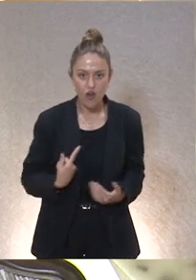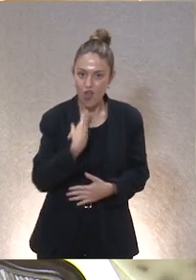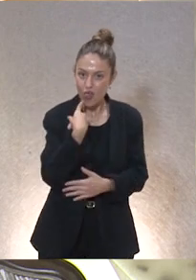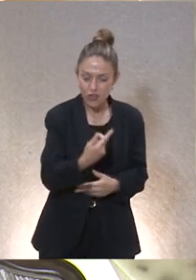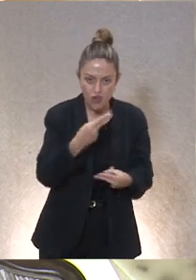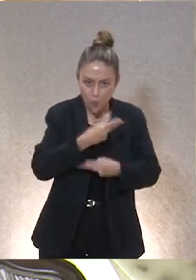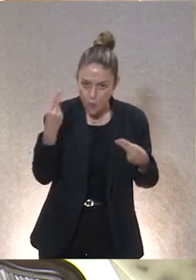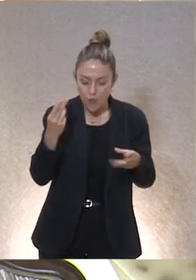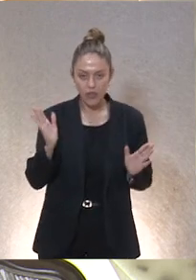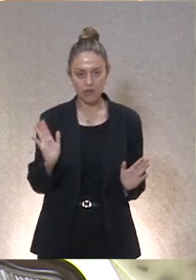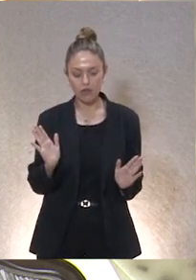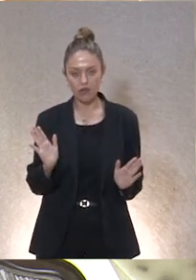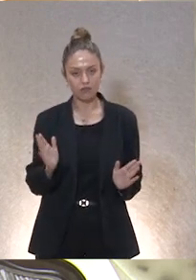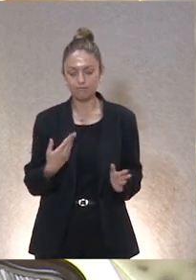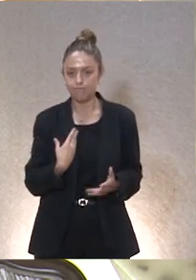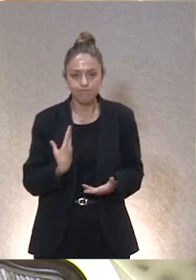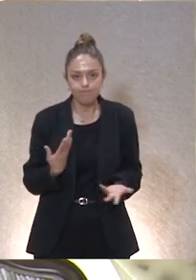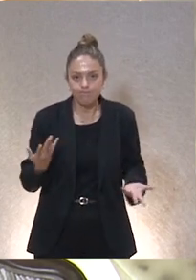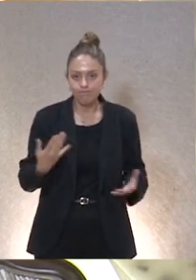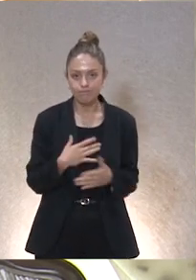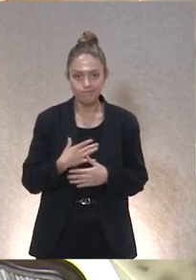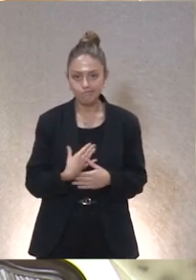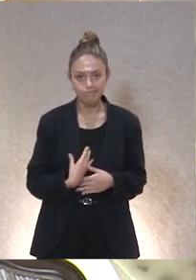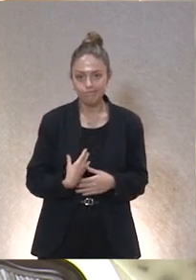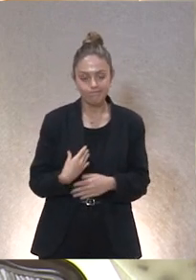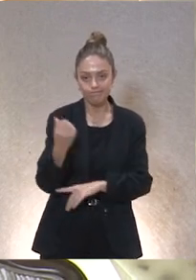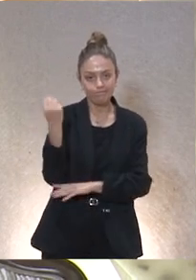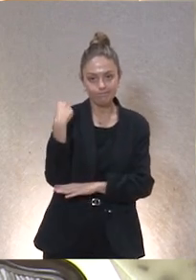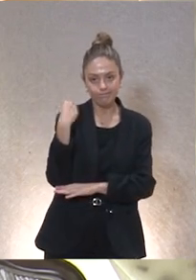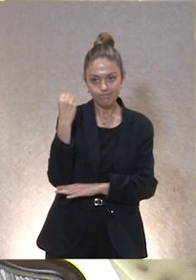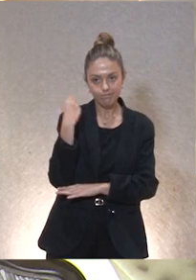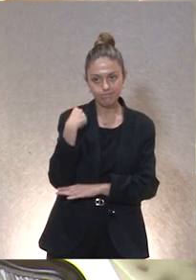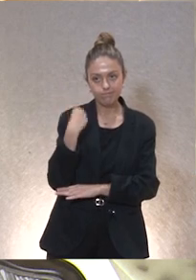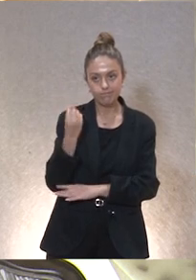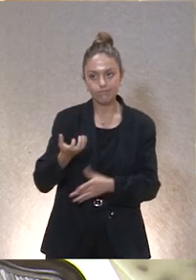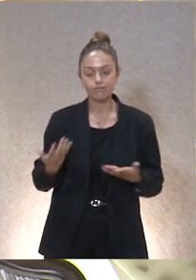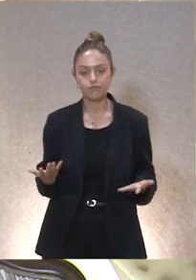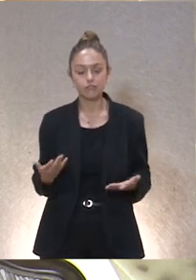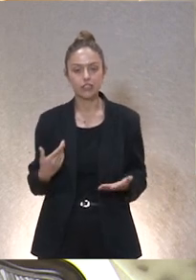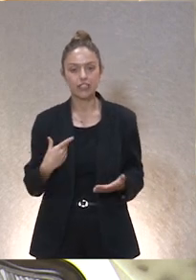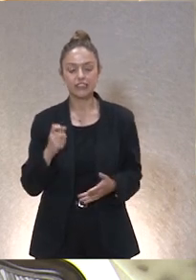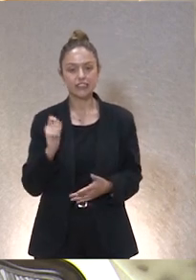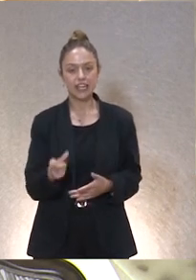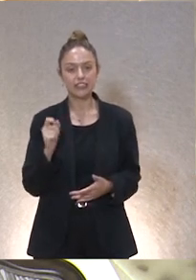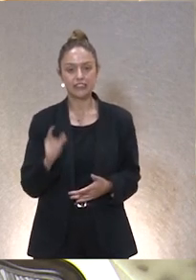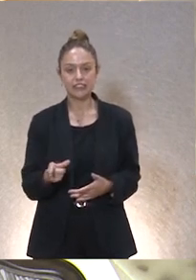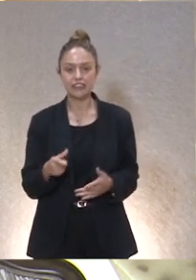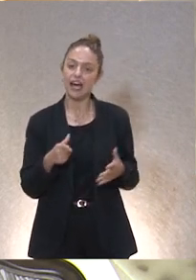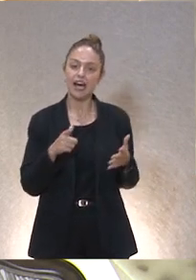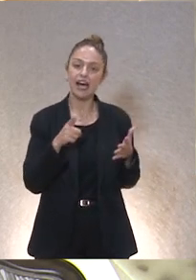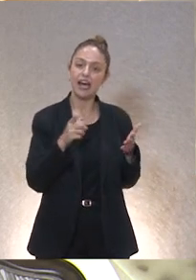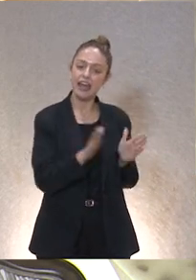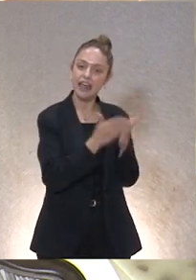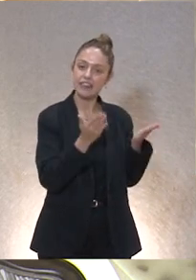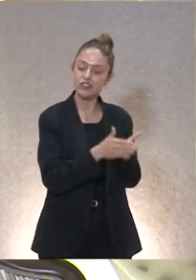público incluso eh Y no no me han hecho caso Porque además normalmente hacer editoriales No es